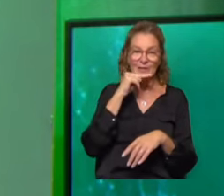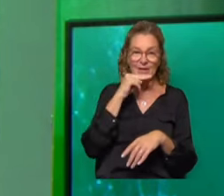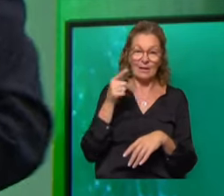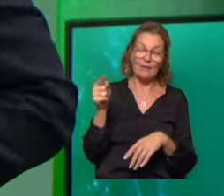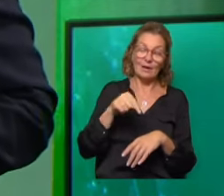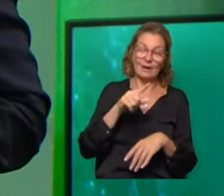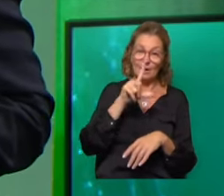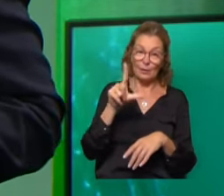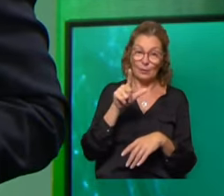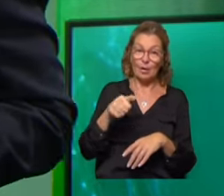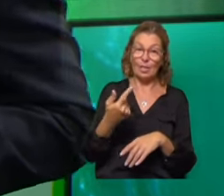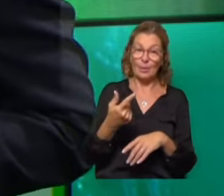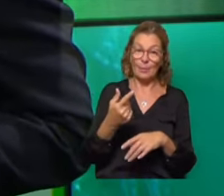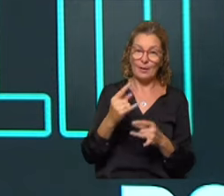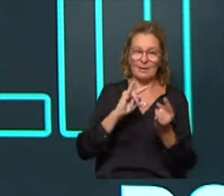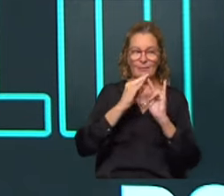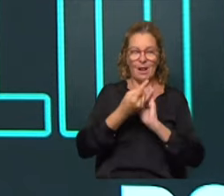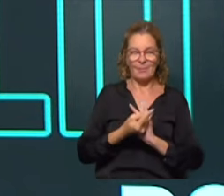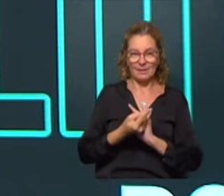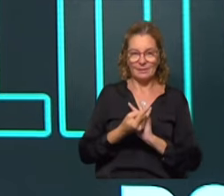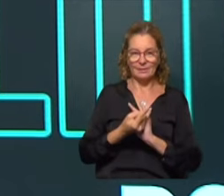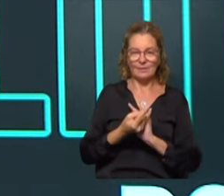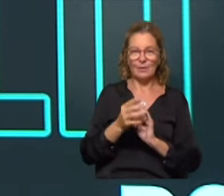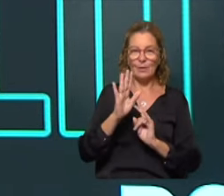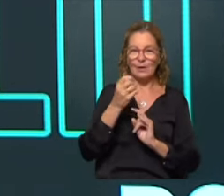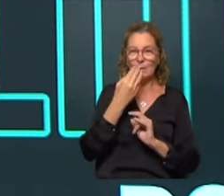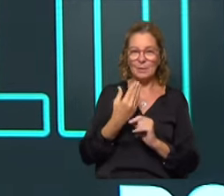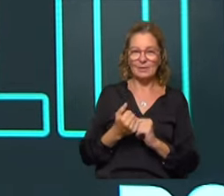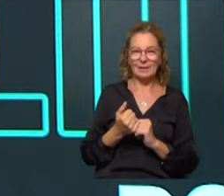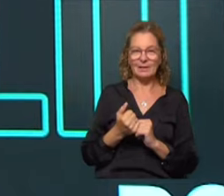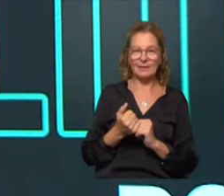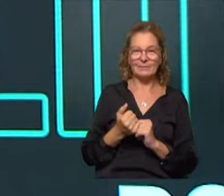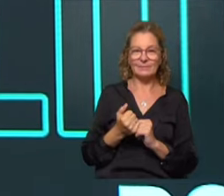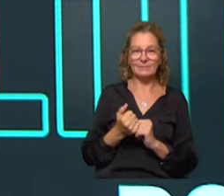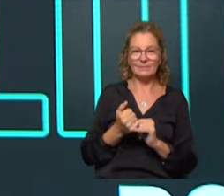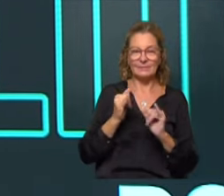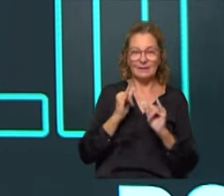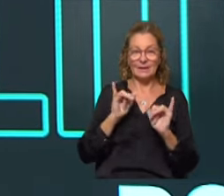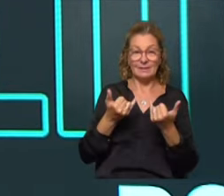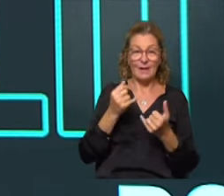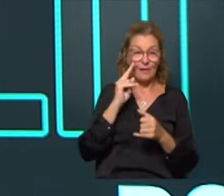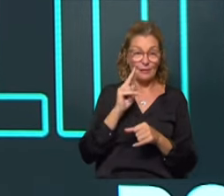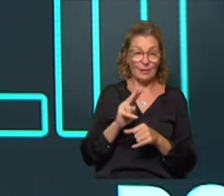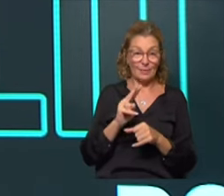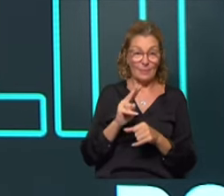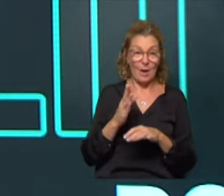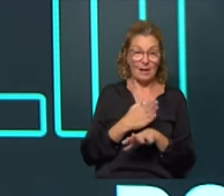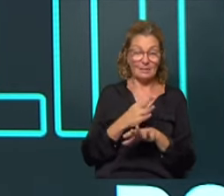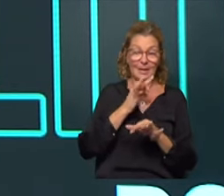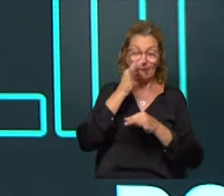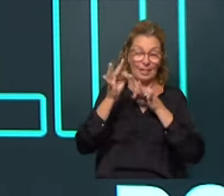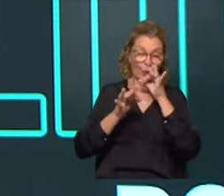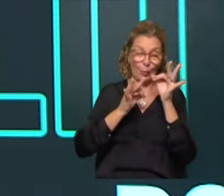lunes, después de lo que pasó en la Asamblea General. ¿Cómo andas, Eduardo? ¿Qué tal, Martín? ¿Cómo estás? Bueno, sí, ya vimos una parte del